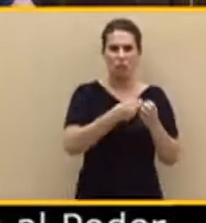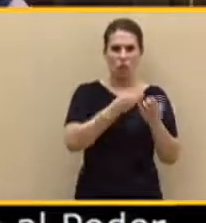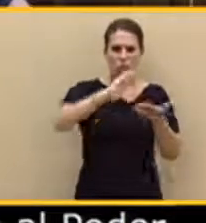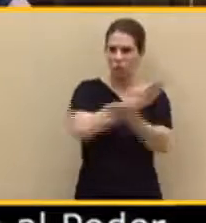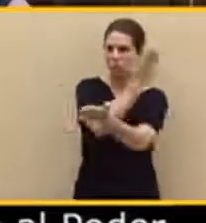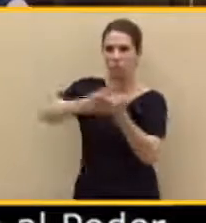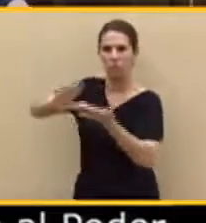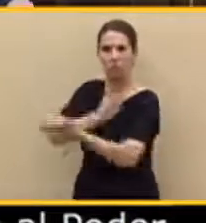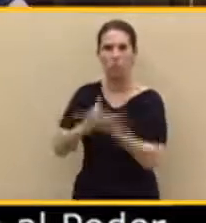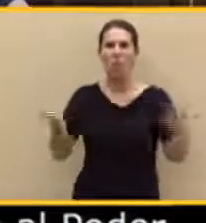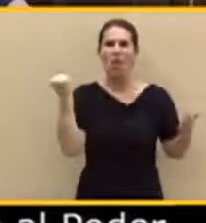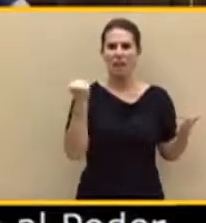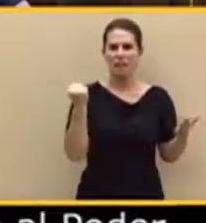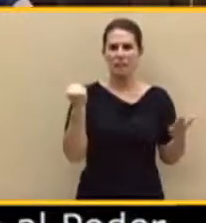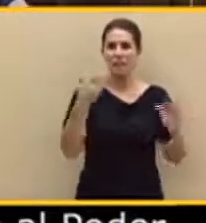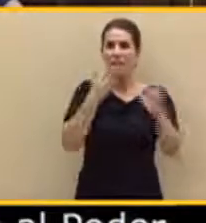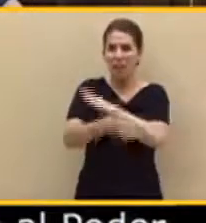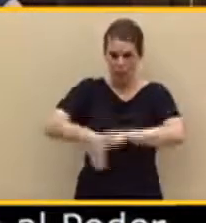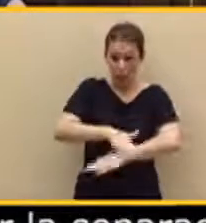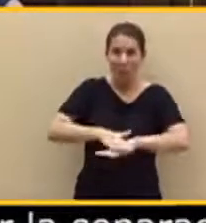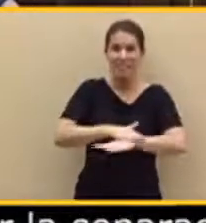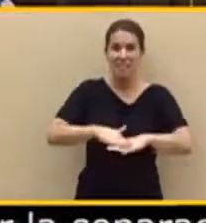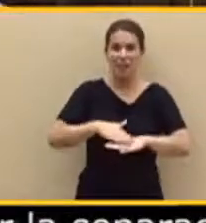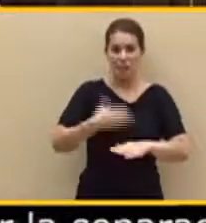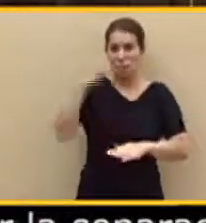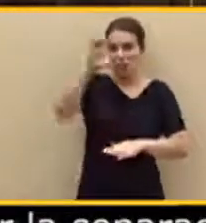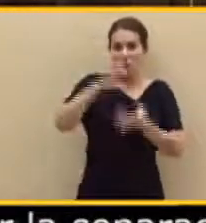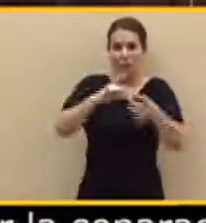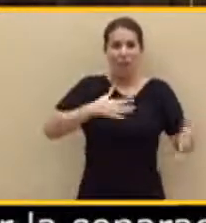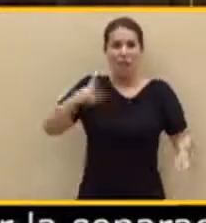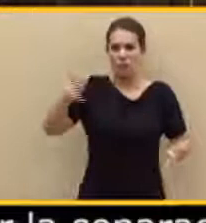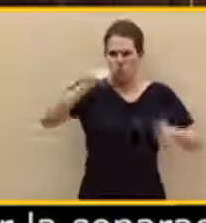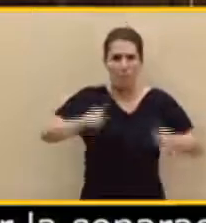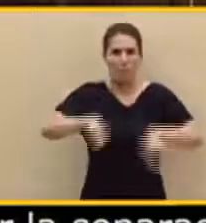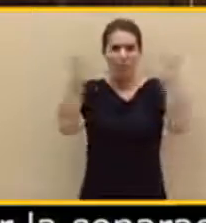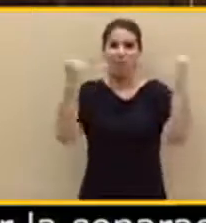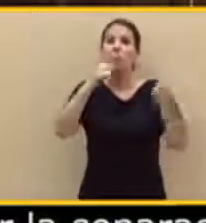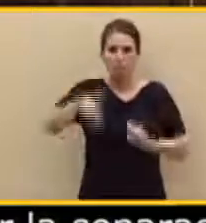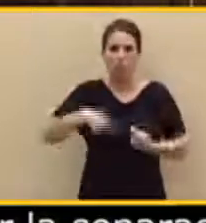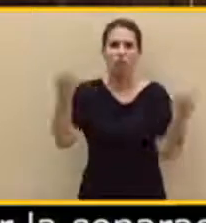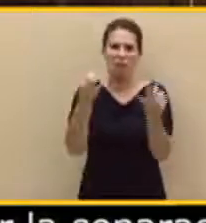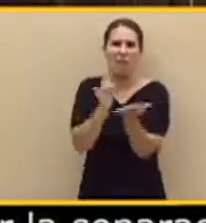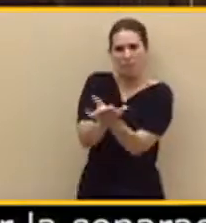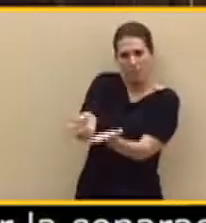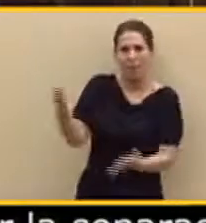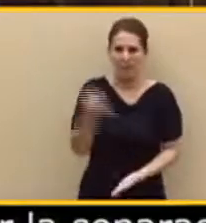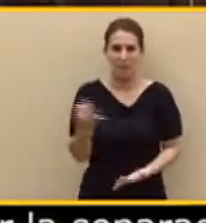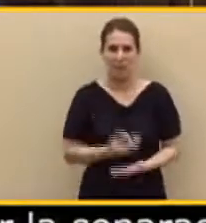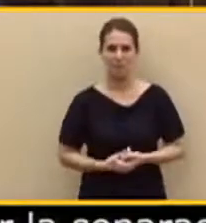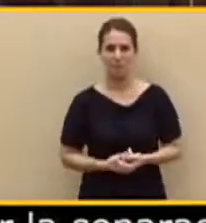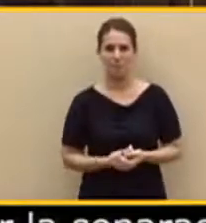han hecho trizas la base del Estado de Derecho. Y por eso, señorías, también hay que echarlos.